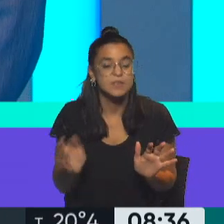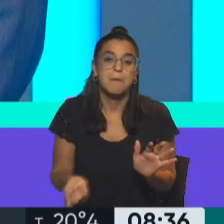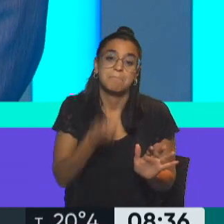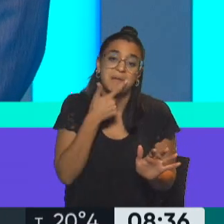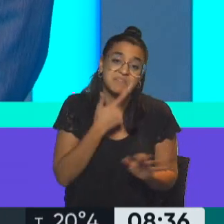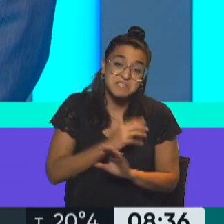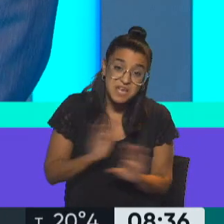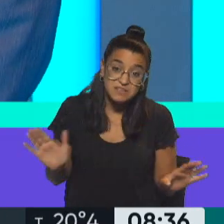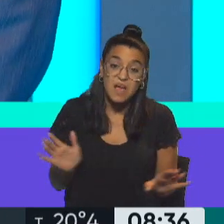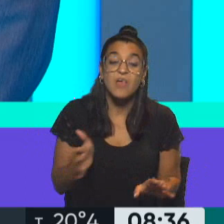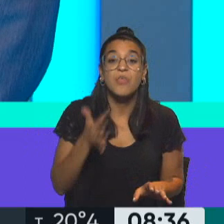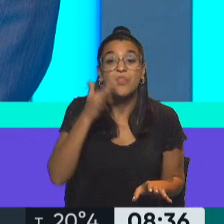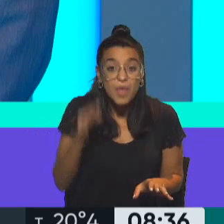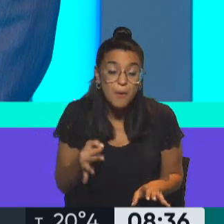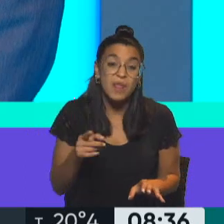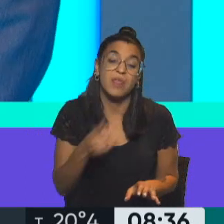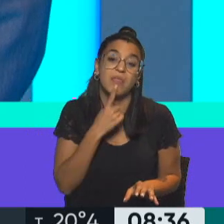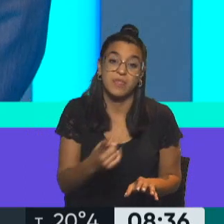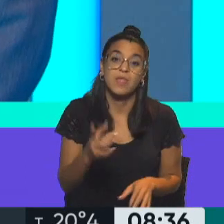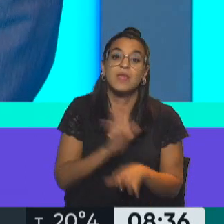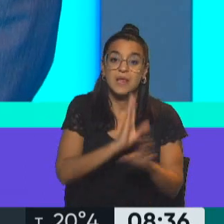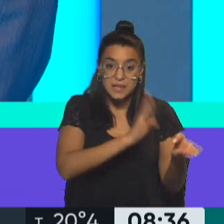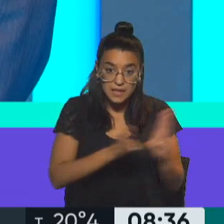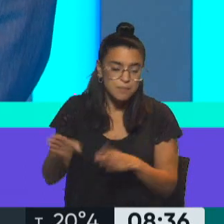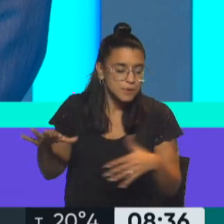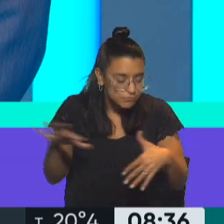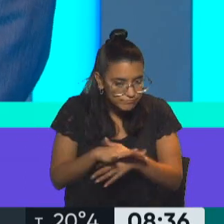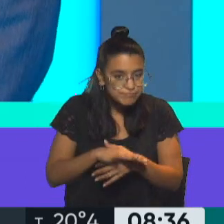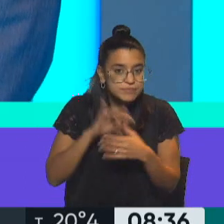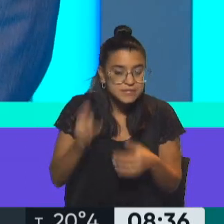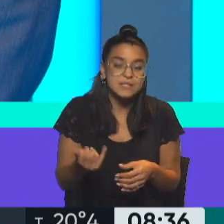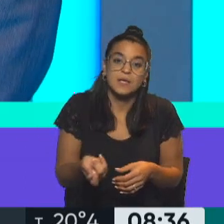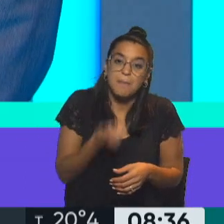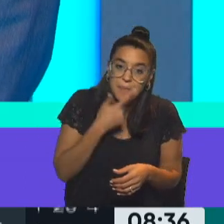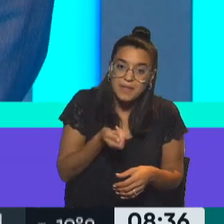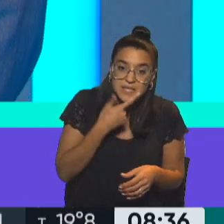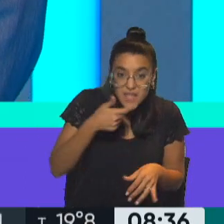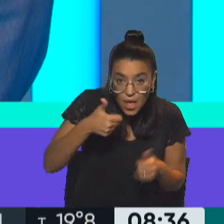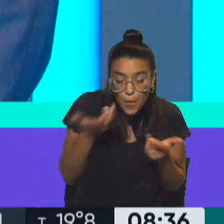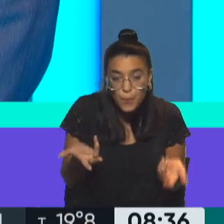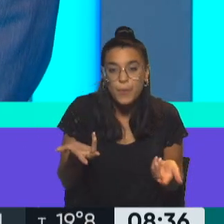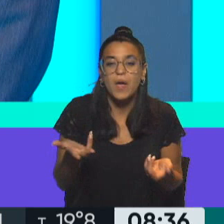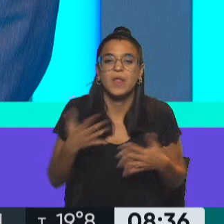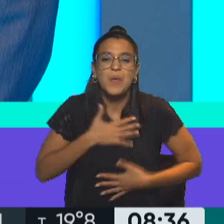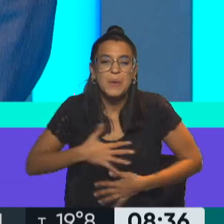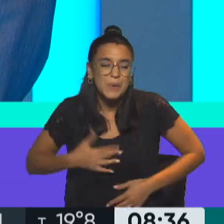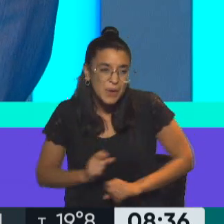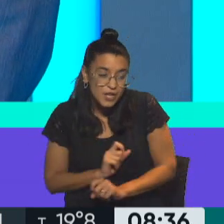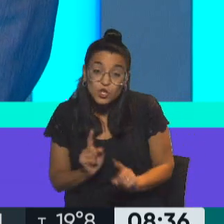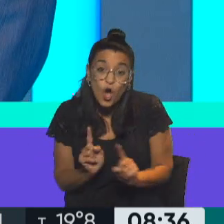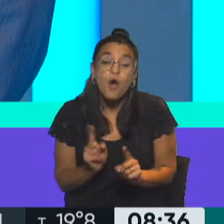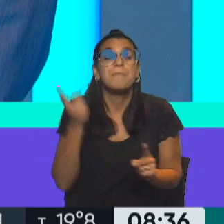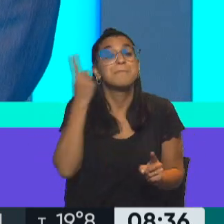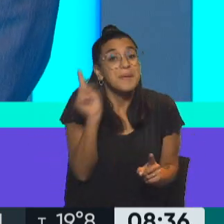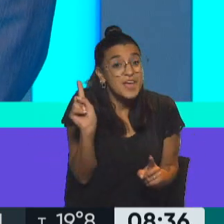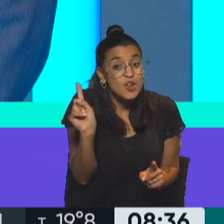una pastilla y listo y la verdad es que los tratamientos son muy efectivos son poco tóxicos no tienen no generan efectos adversos pero